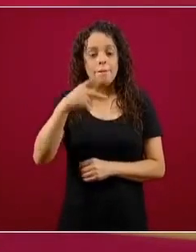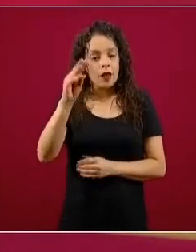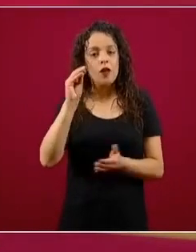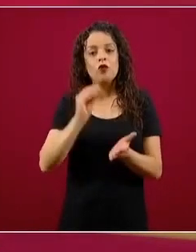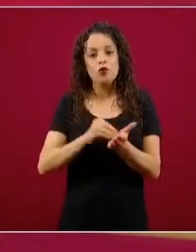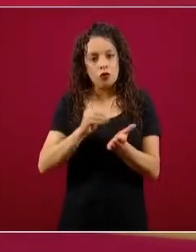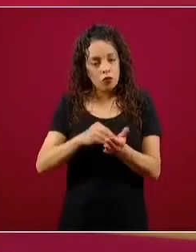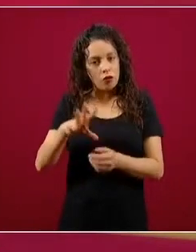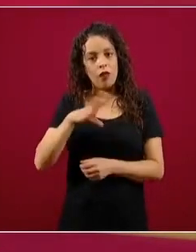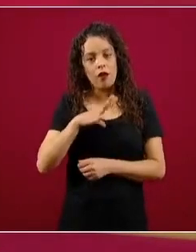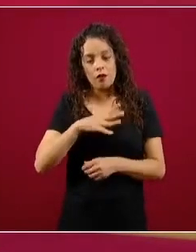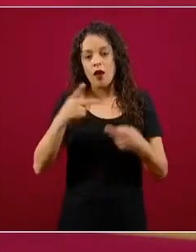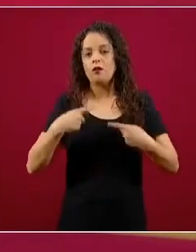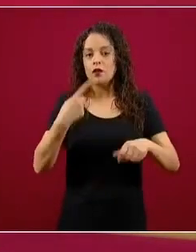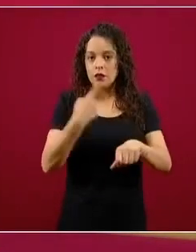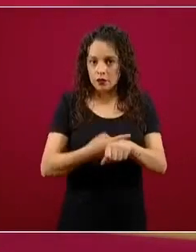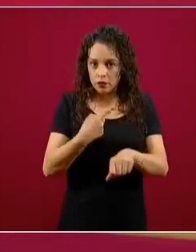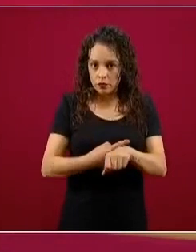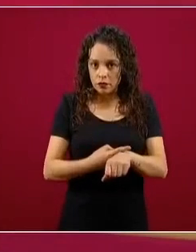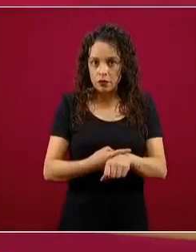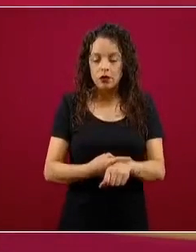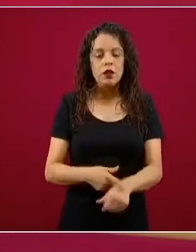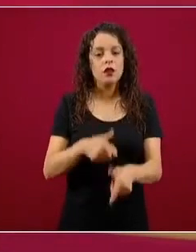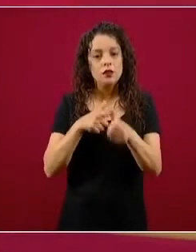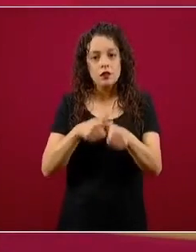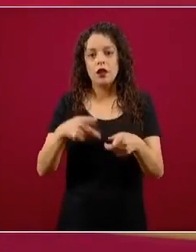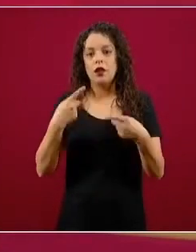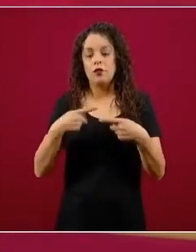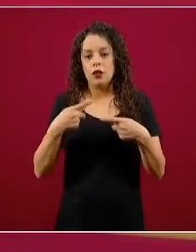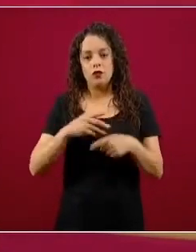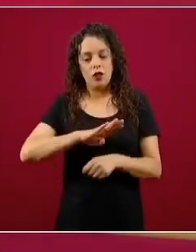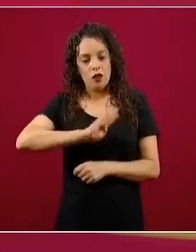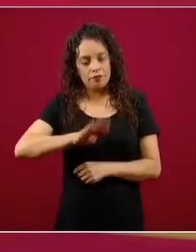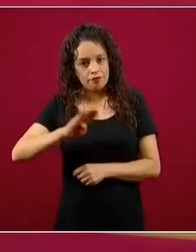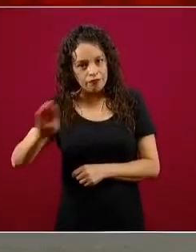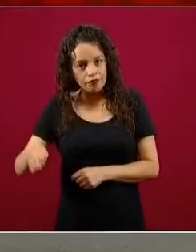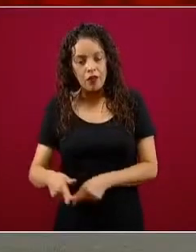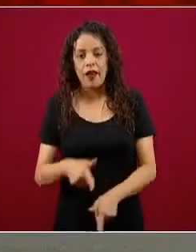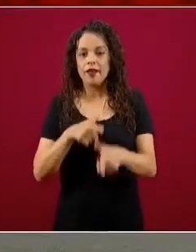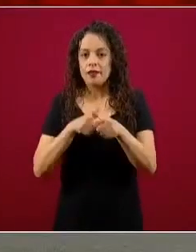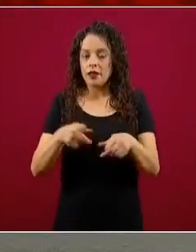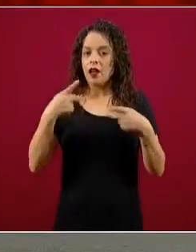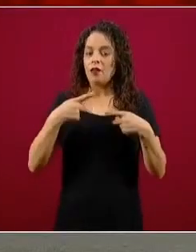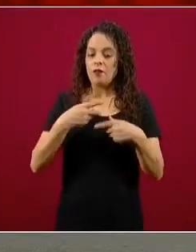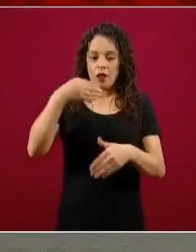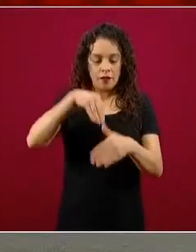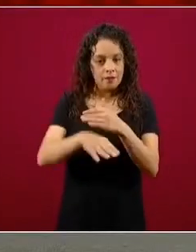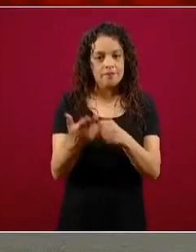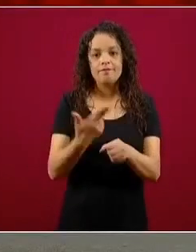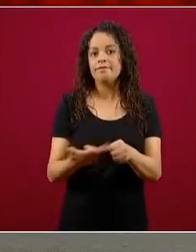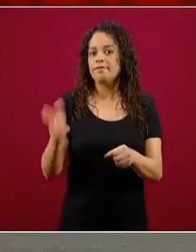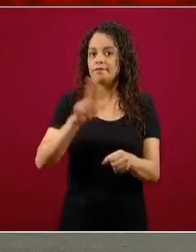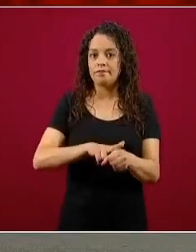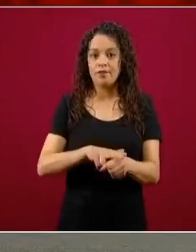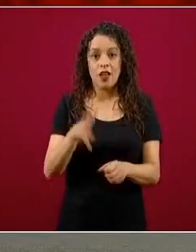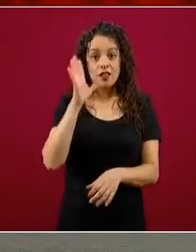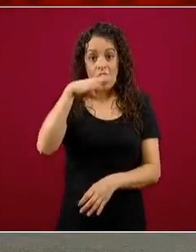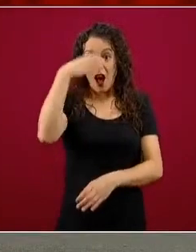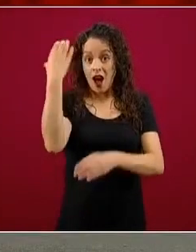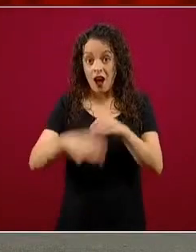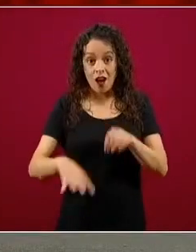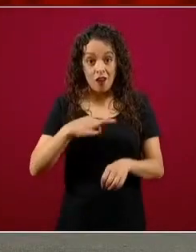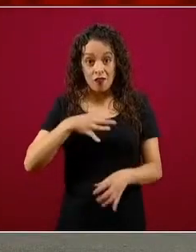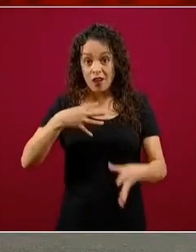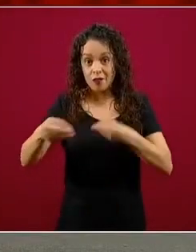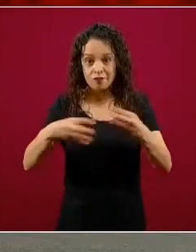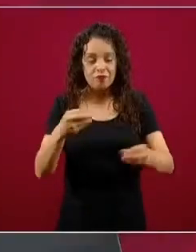teniendo defunciones, siguen teniendo hospitalizaciones. Tampoco ahí se ha acabado la epidemia. No hay ningún país que realmente haya